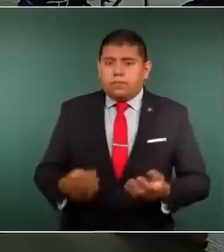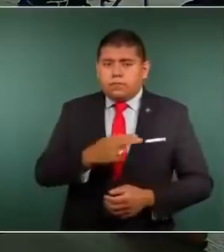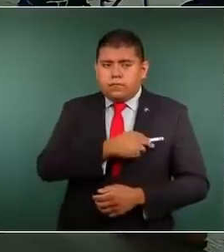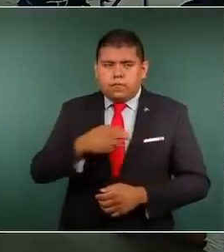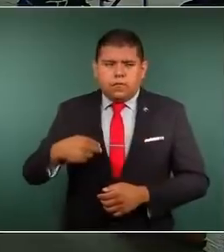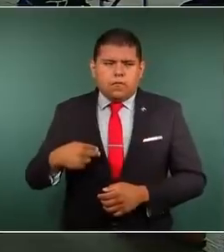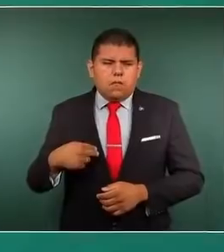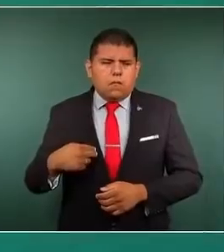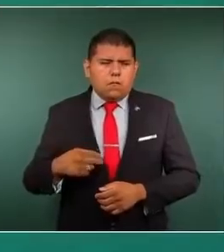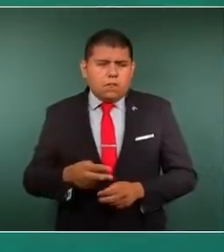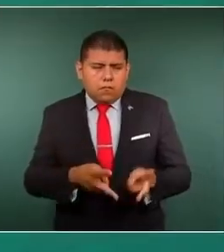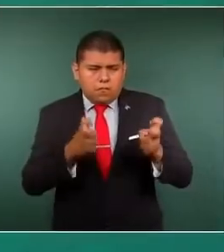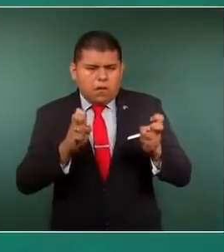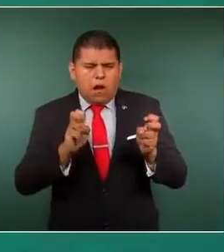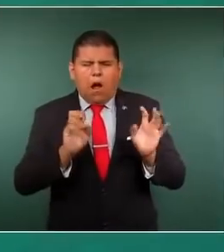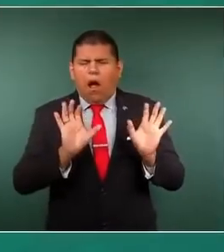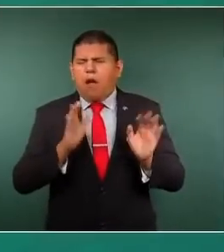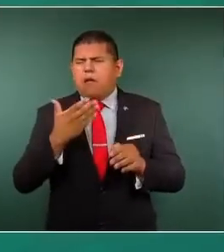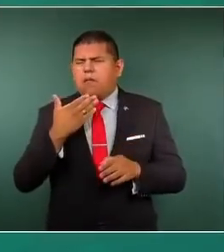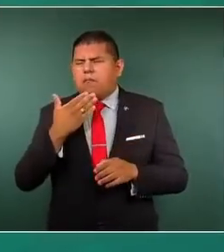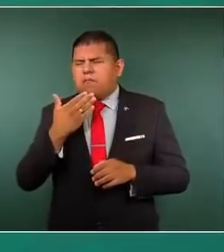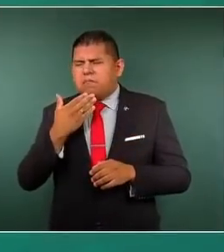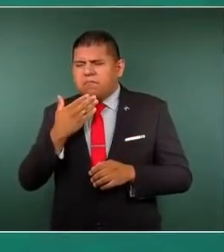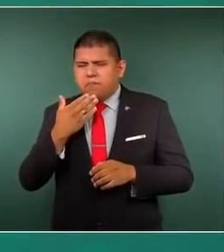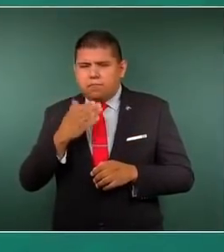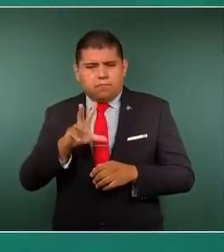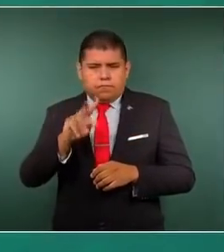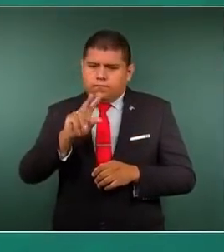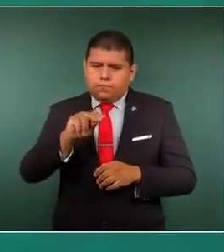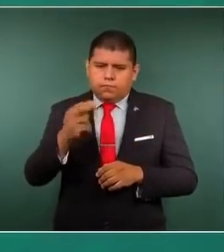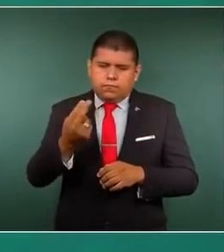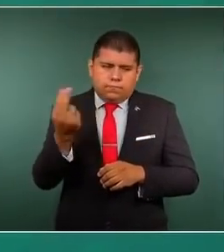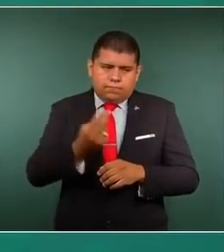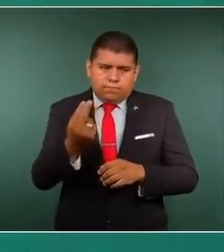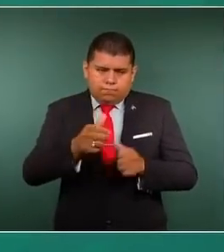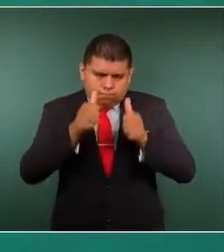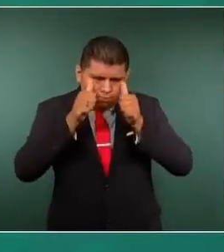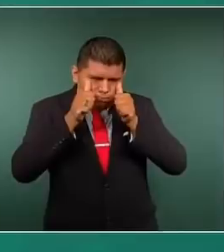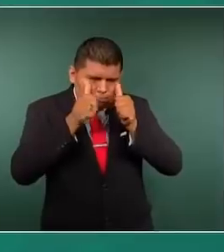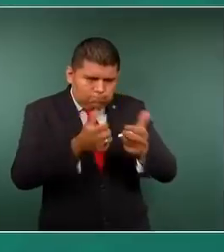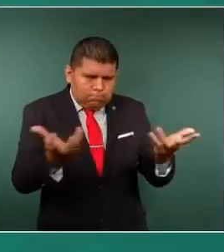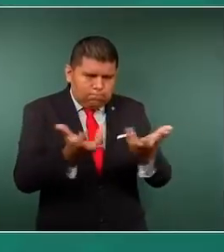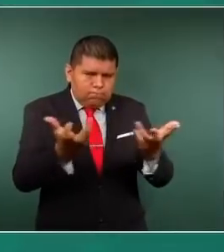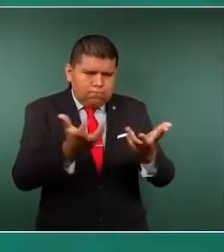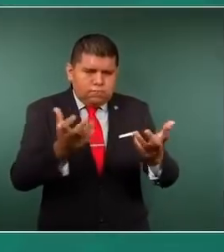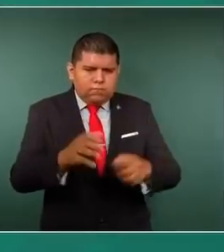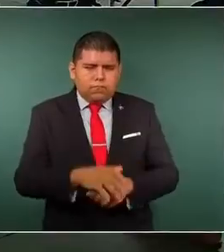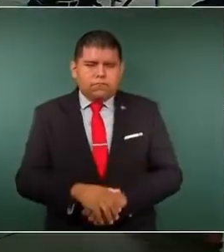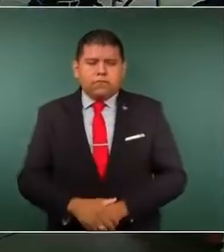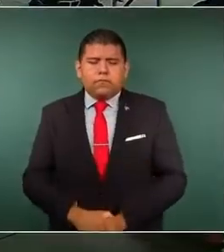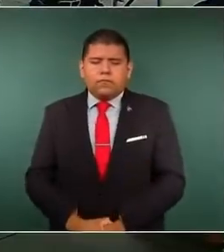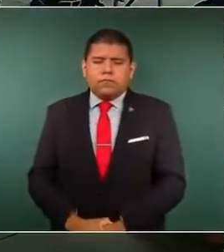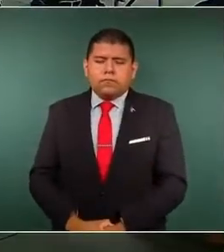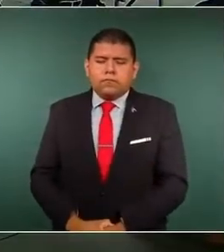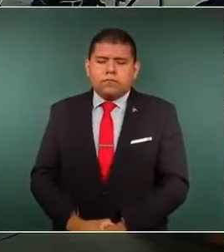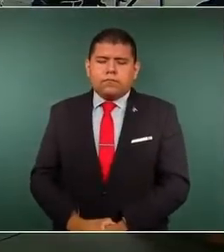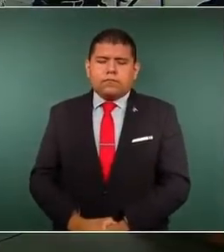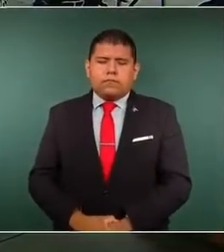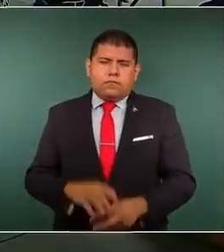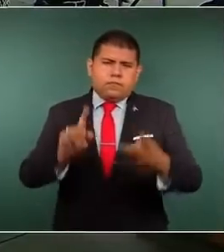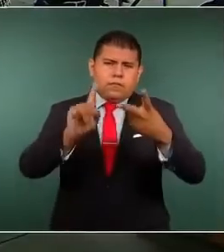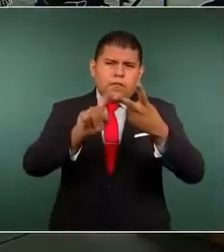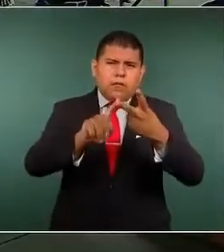que nadie robe ni arriba ni abajo termina la corrupción el